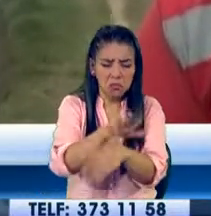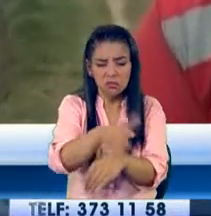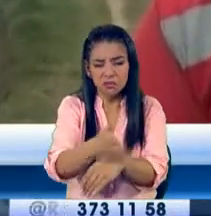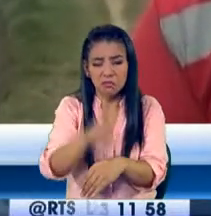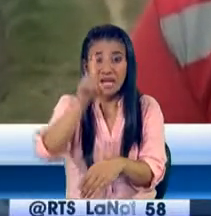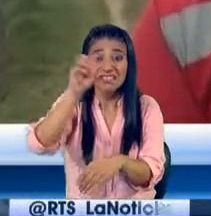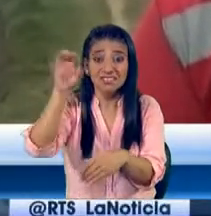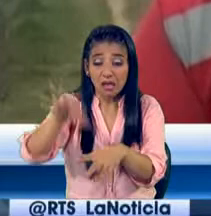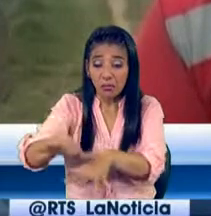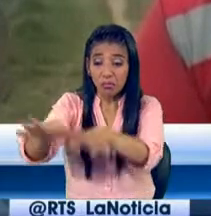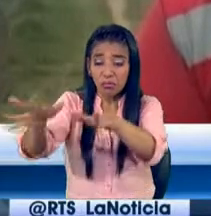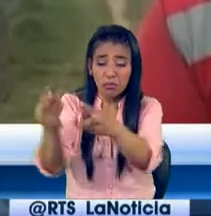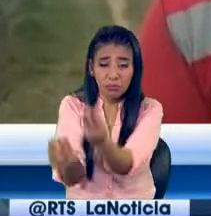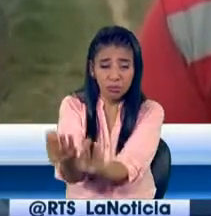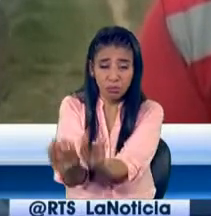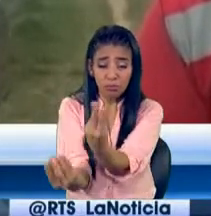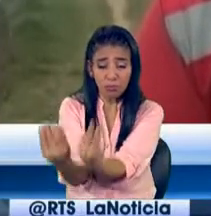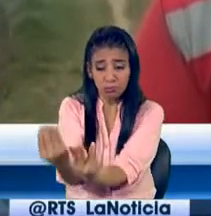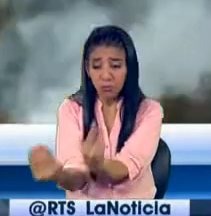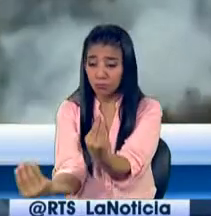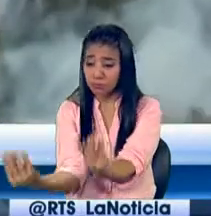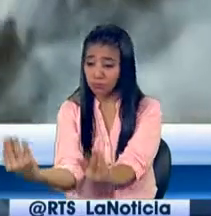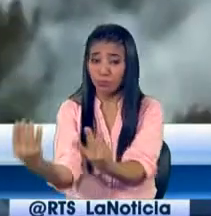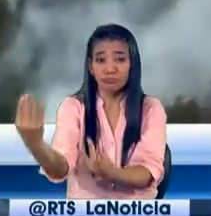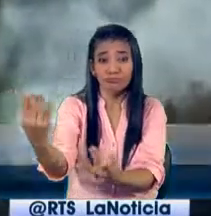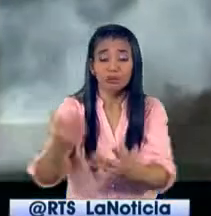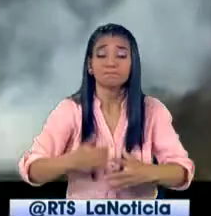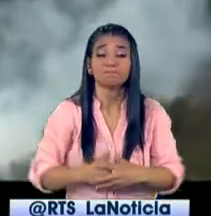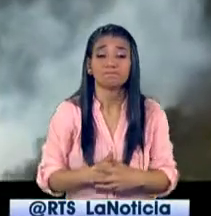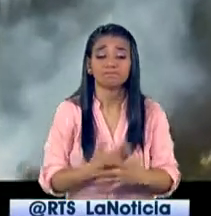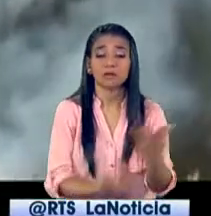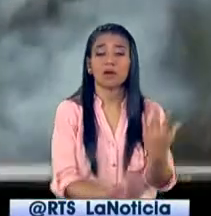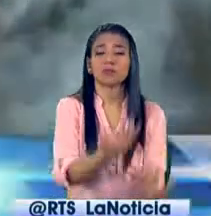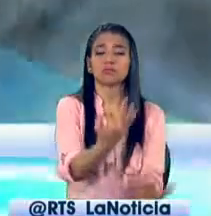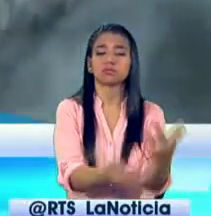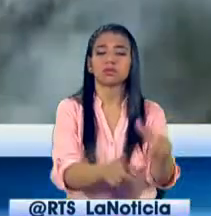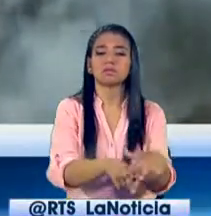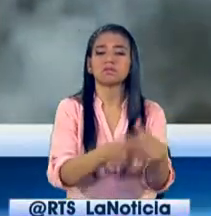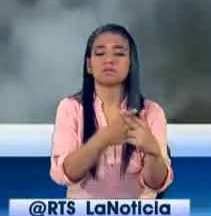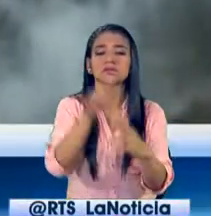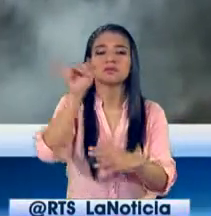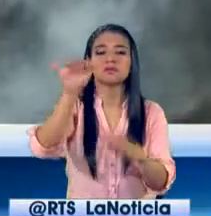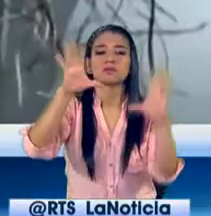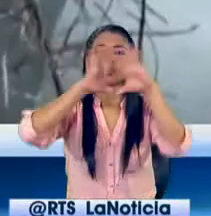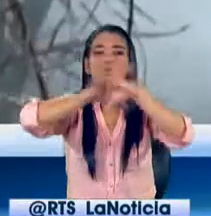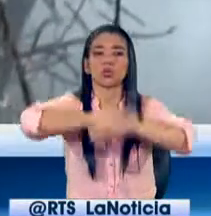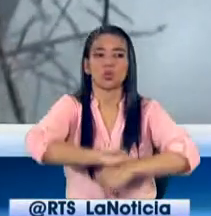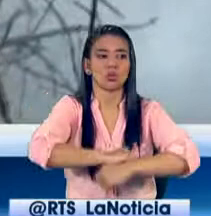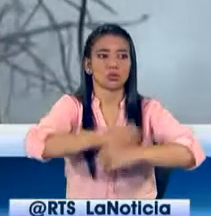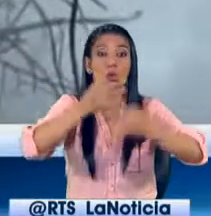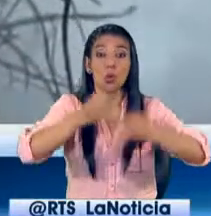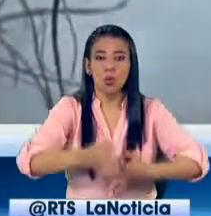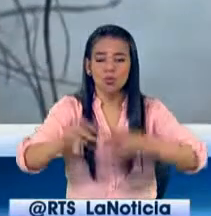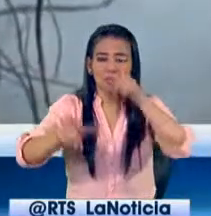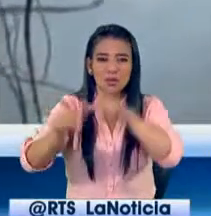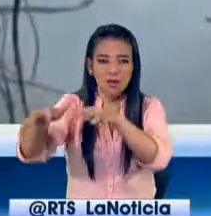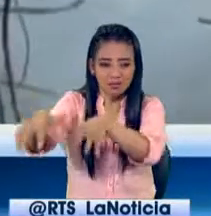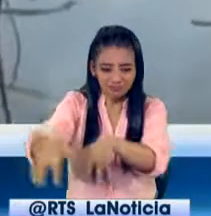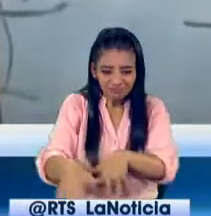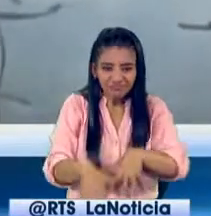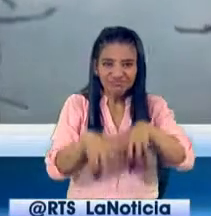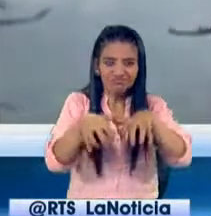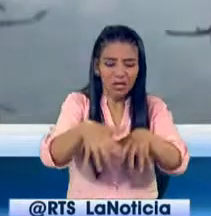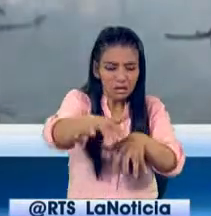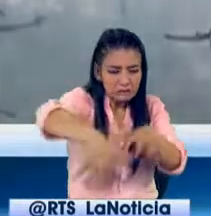focos de incendio dispersos. El incendio empezó la noche del sábado, luego de que unos agricultores habrían